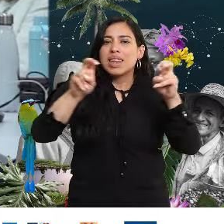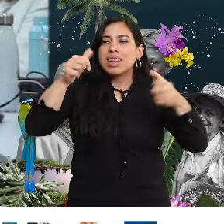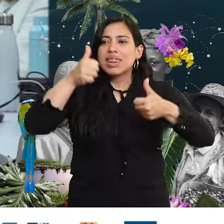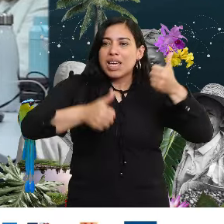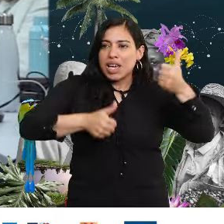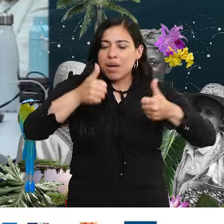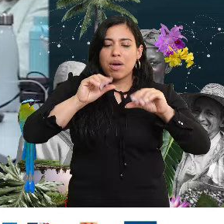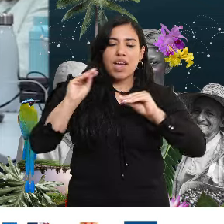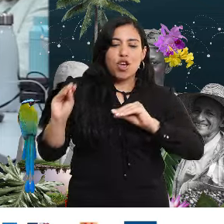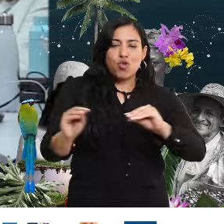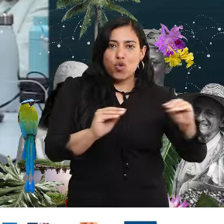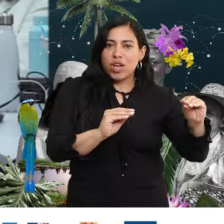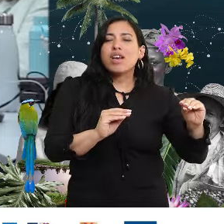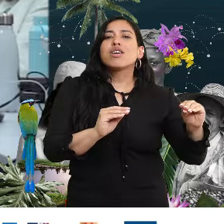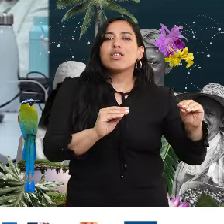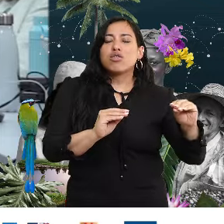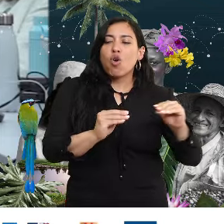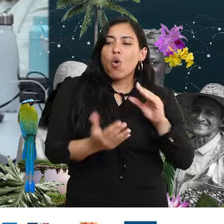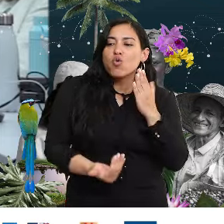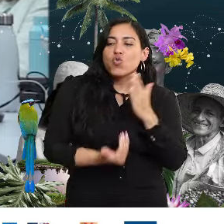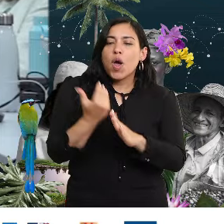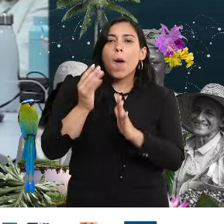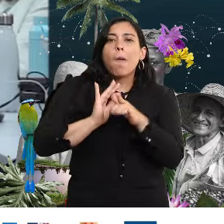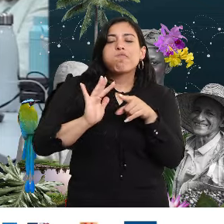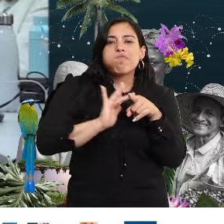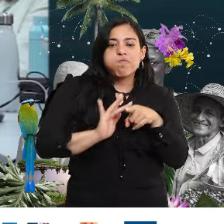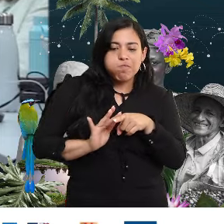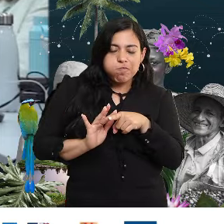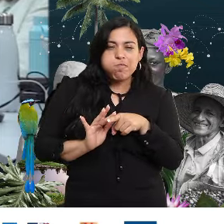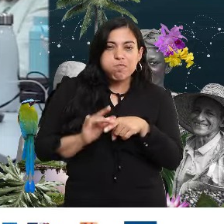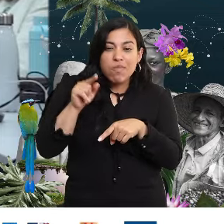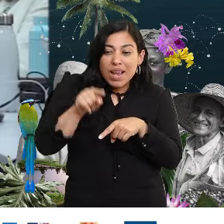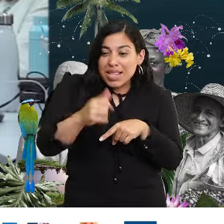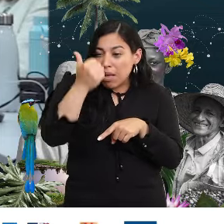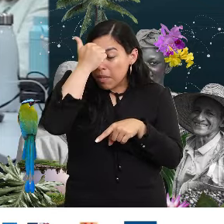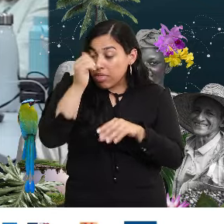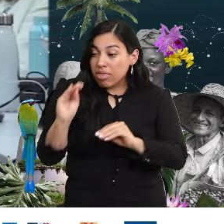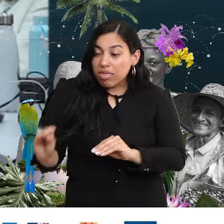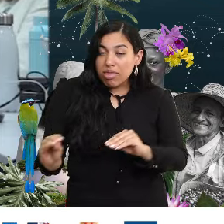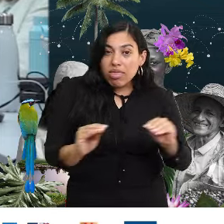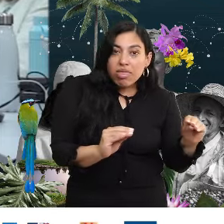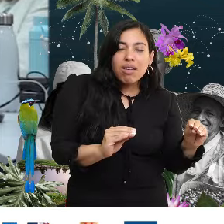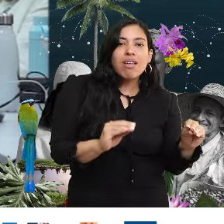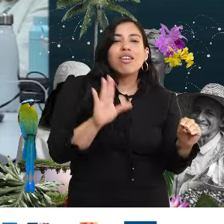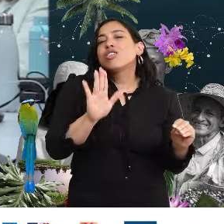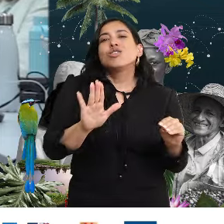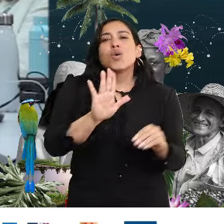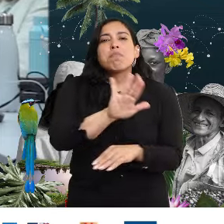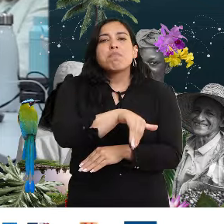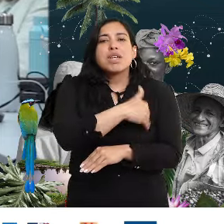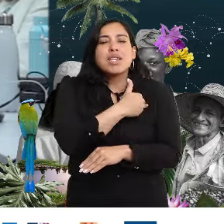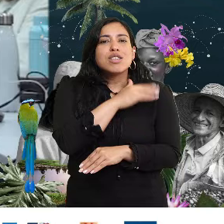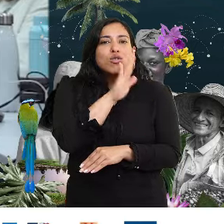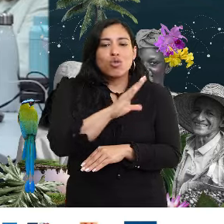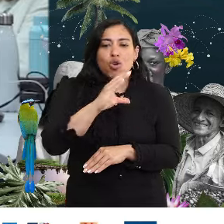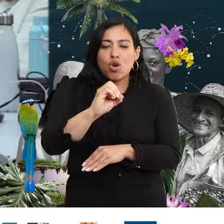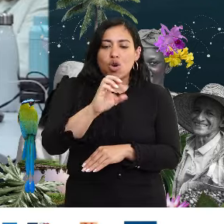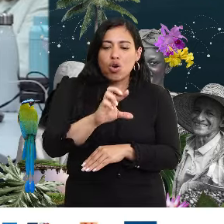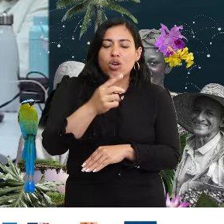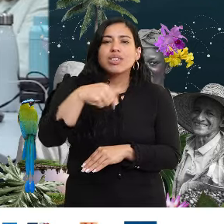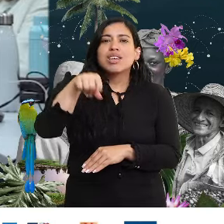de educación, una implementación de la educación. Esa pedagogía que se ha dado, ministra, con la COP,